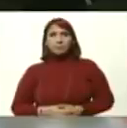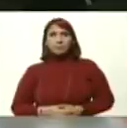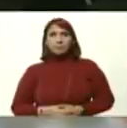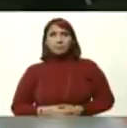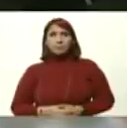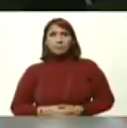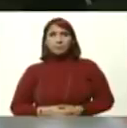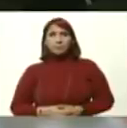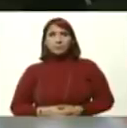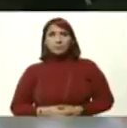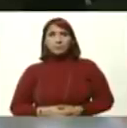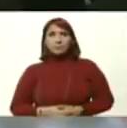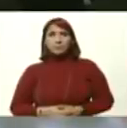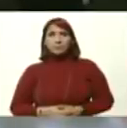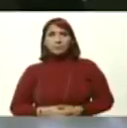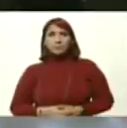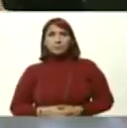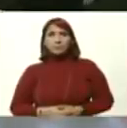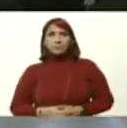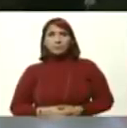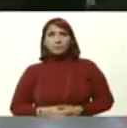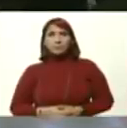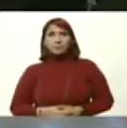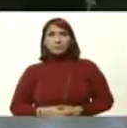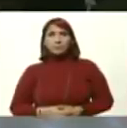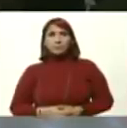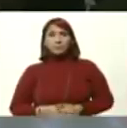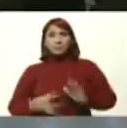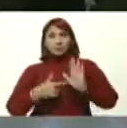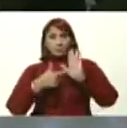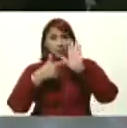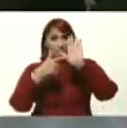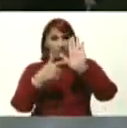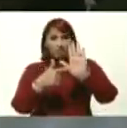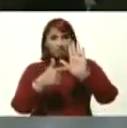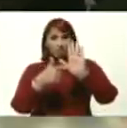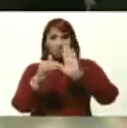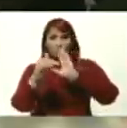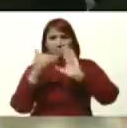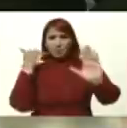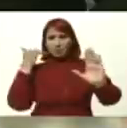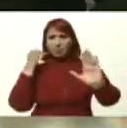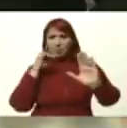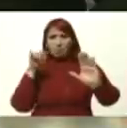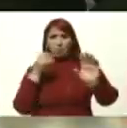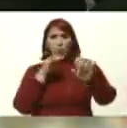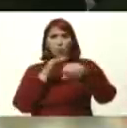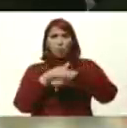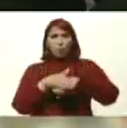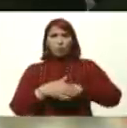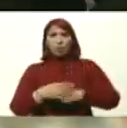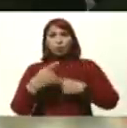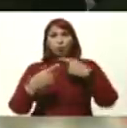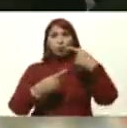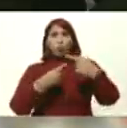El teléfono. Te voy a mostrar los mensajes que me ha mandado Jorge Rodríguez. Todo el